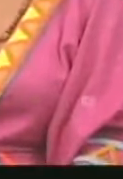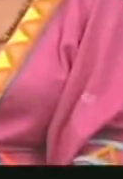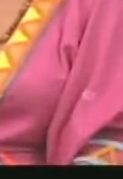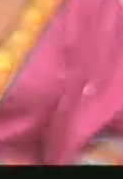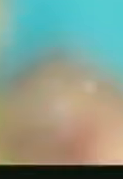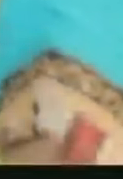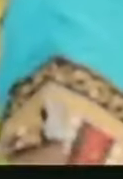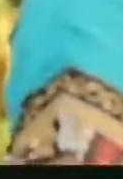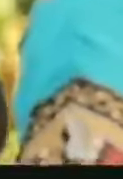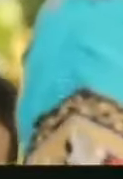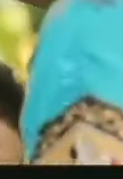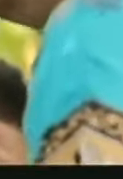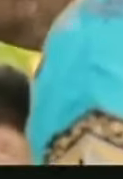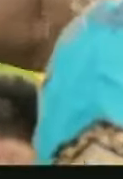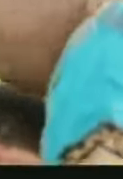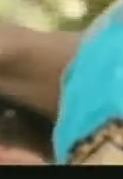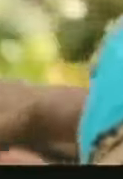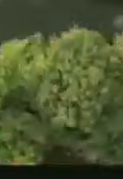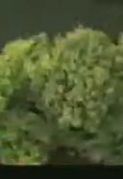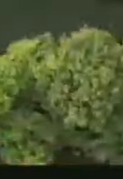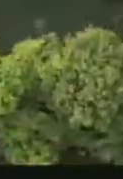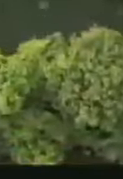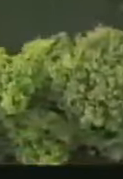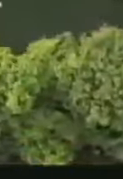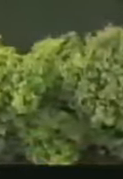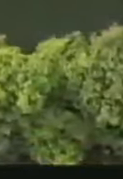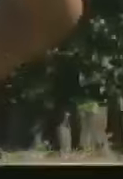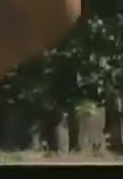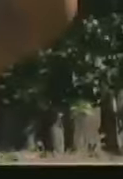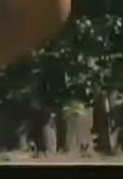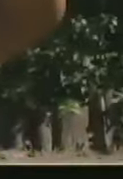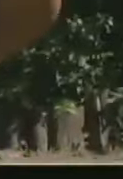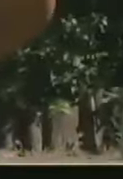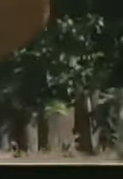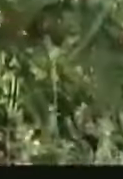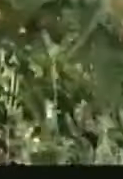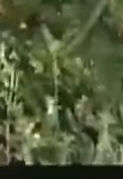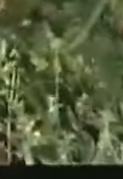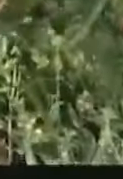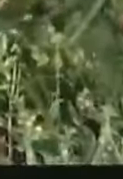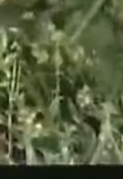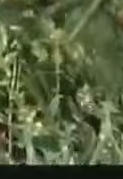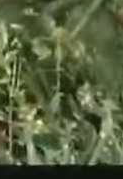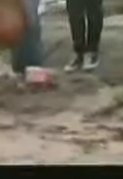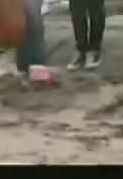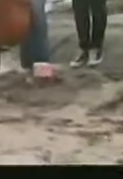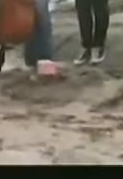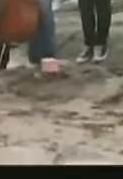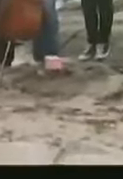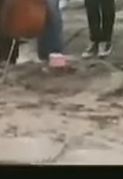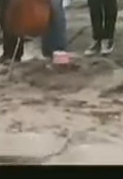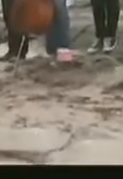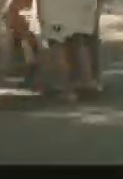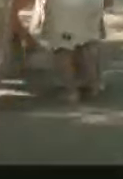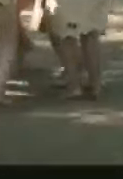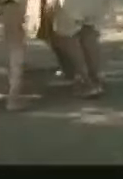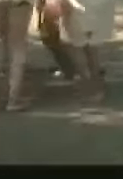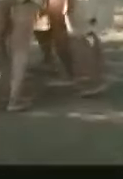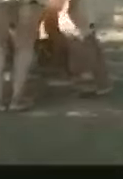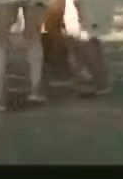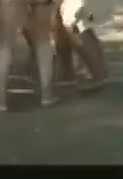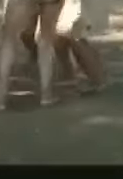con dignidad. Hoy es un día de reivindicar lo que somos nosotros, de la gran nación